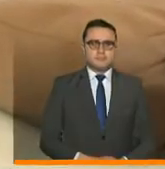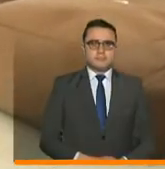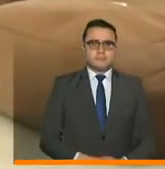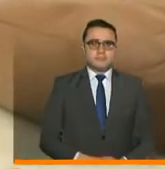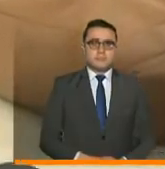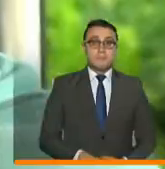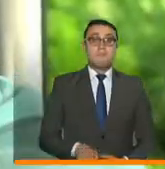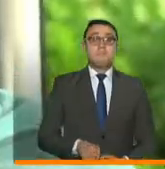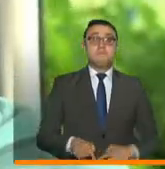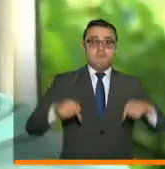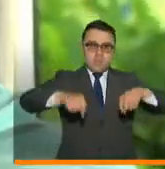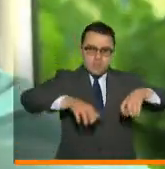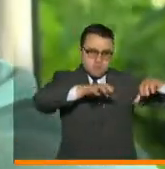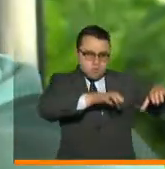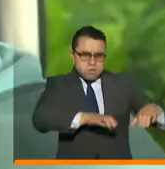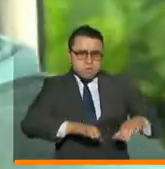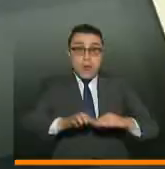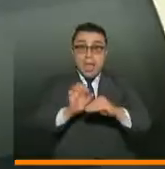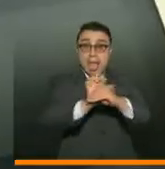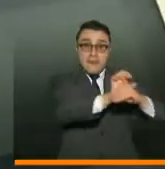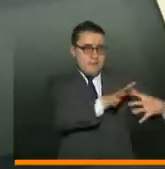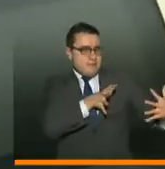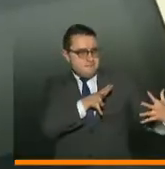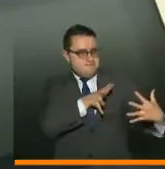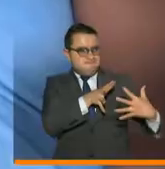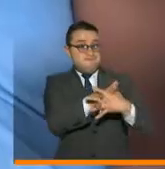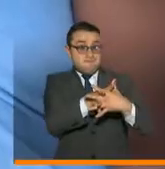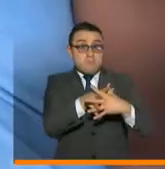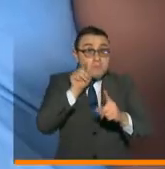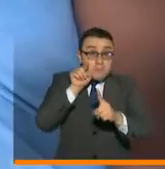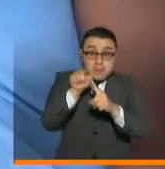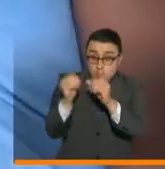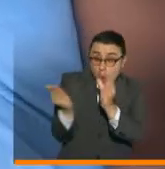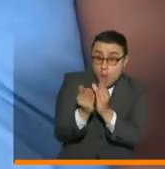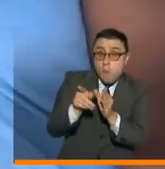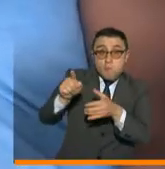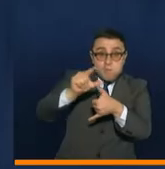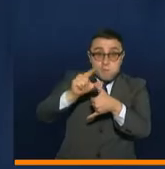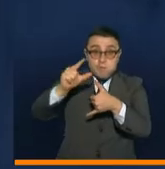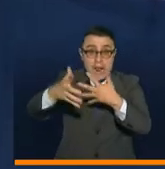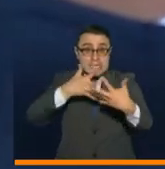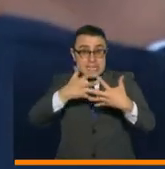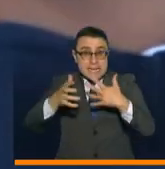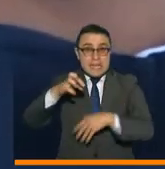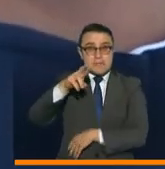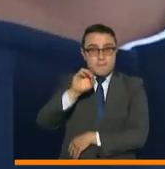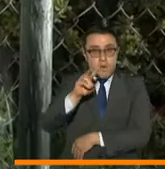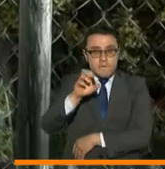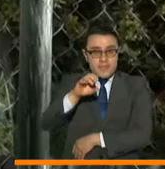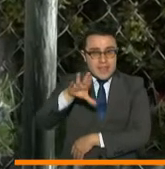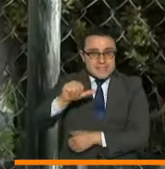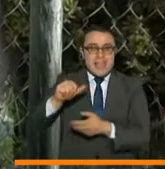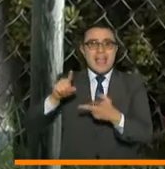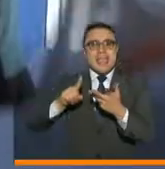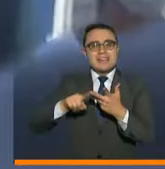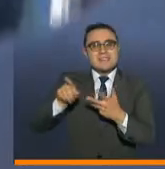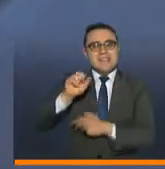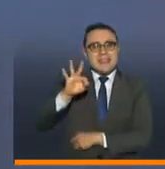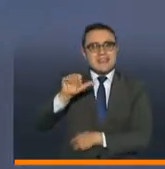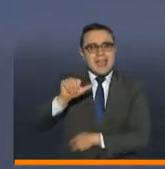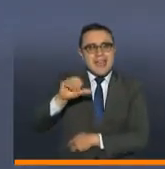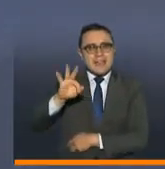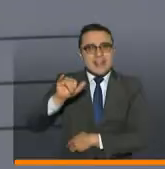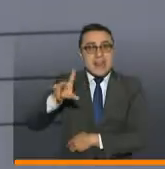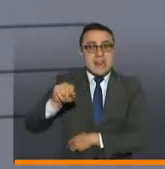Adelantamos acciones de manera articulada para que la educación en San Andrés y Providencia y Santa Catalina no se detenga. Realizamos una